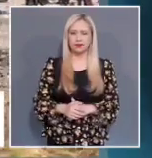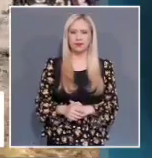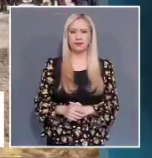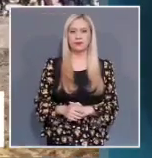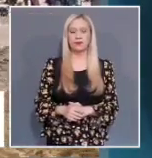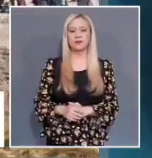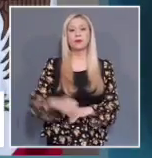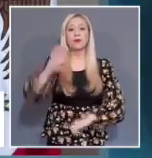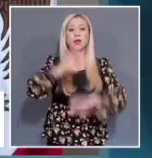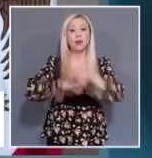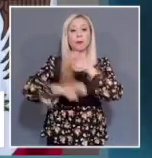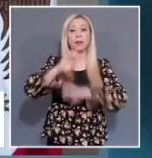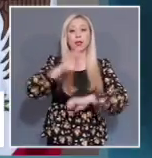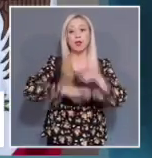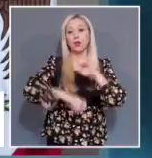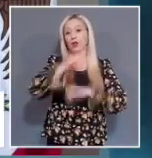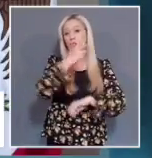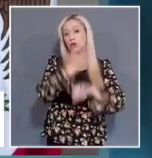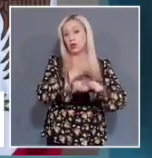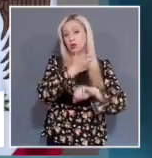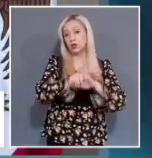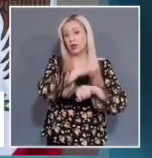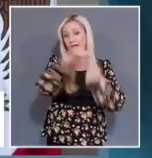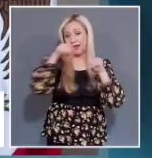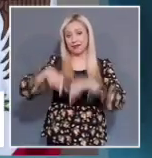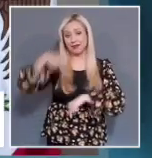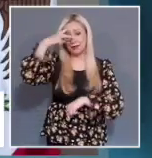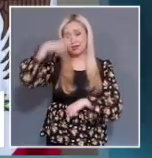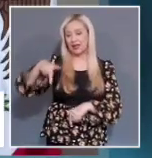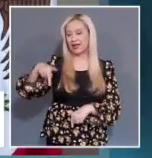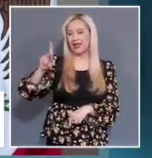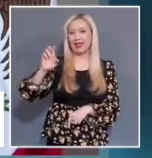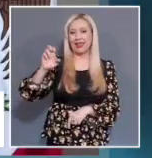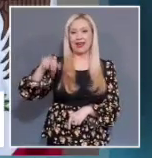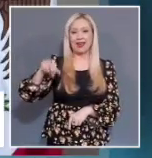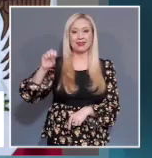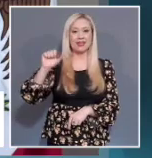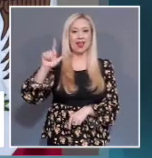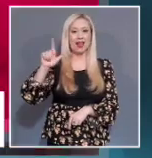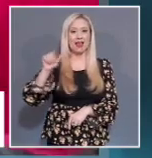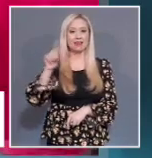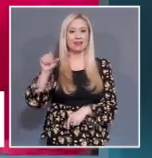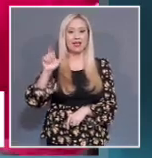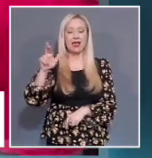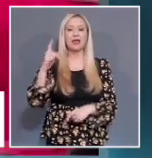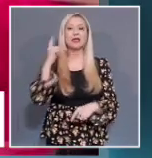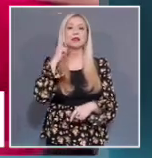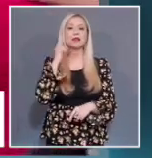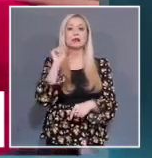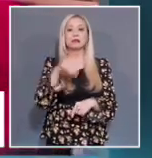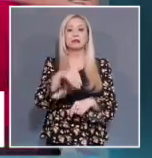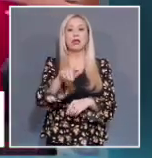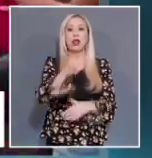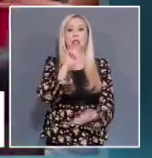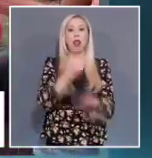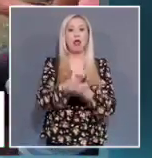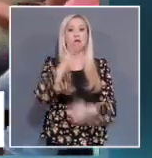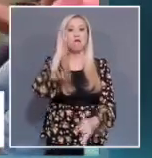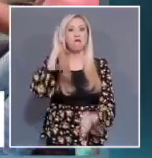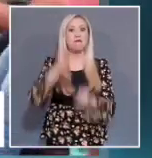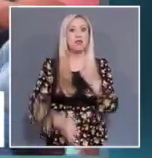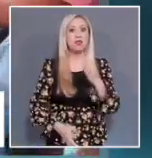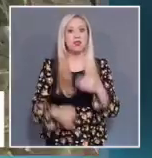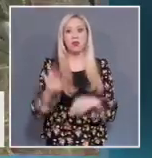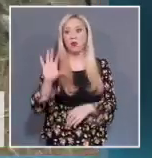Estados Unidos en México, Ken Salazar, alertó a los migrantes que pretenden llegar a la Unión Americana que se enfrentarían a sanciones si